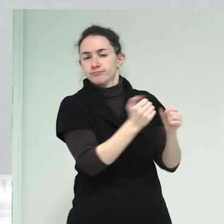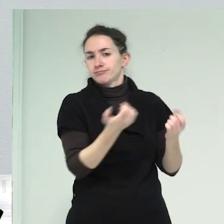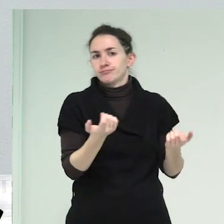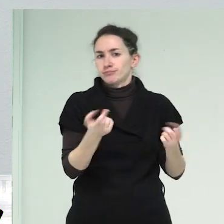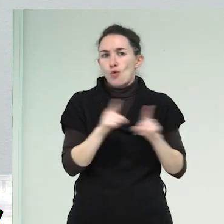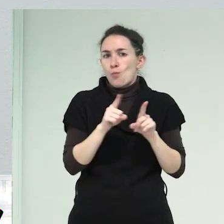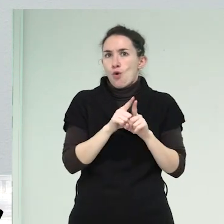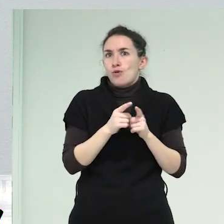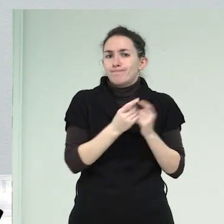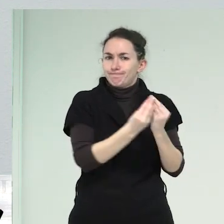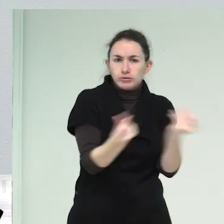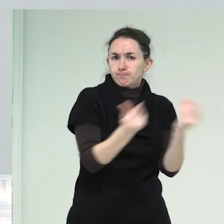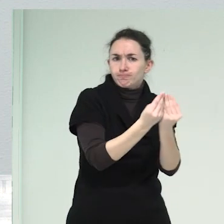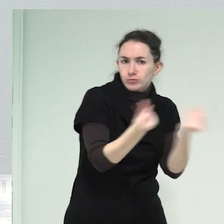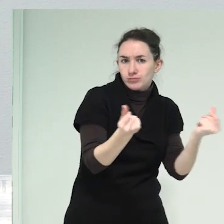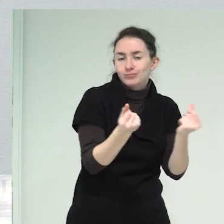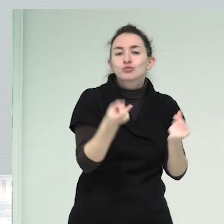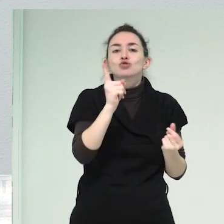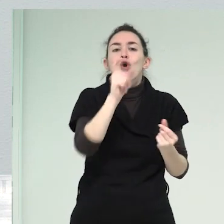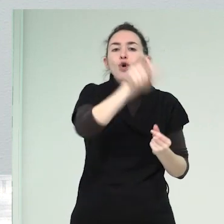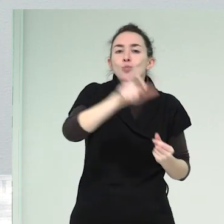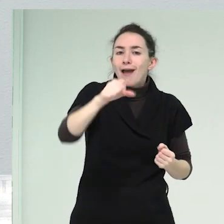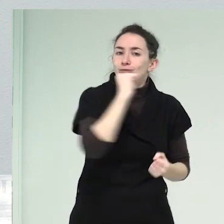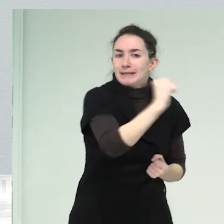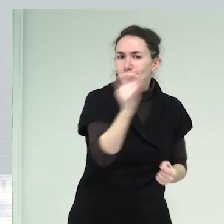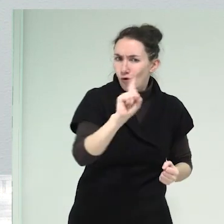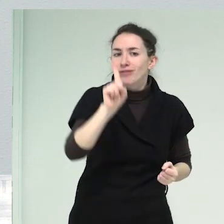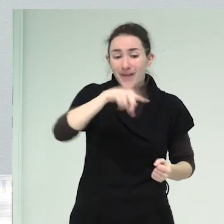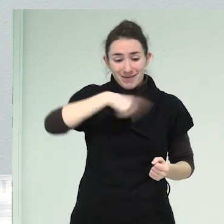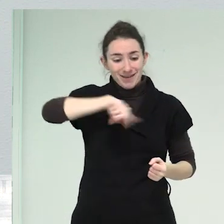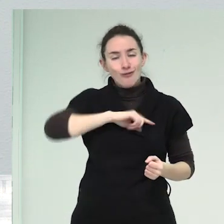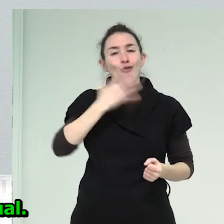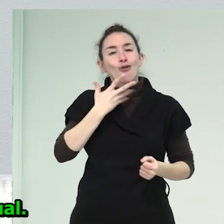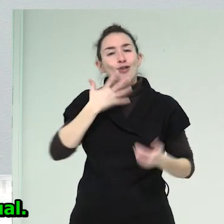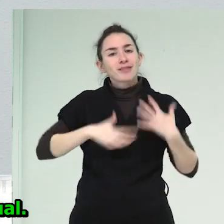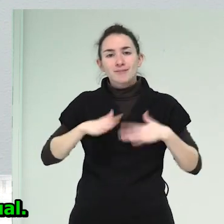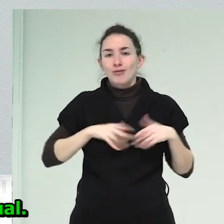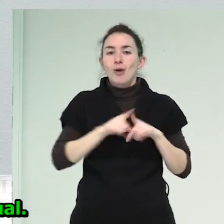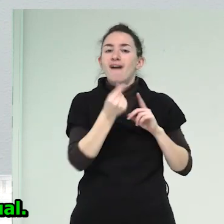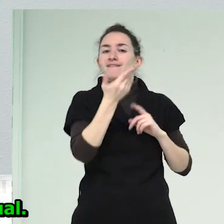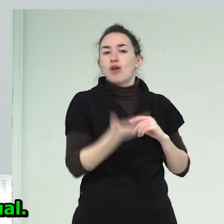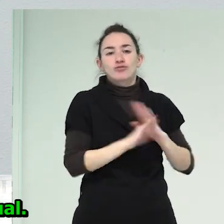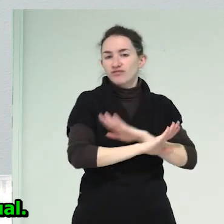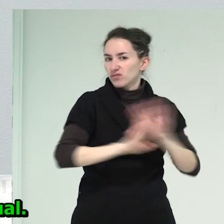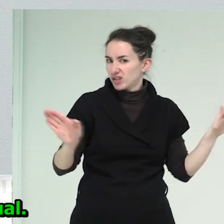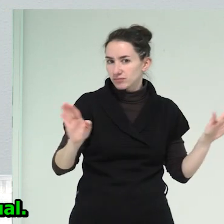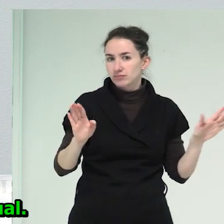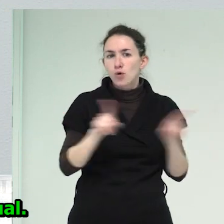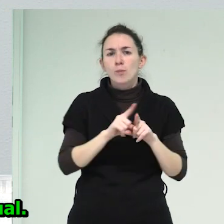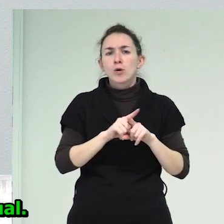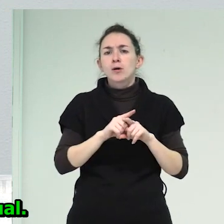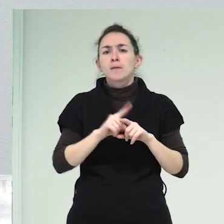fueron masacrados, no fueron solamente los seres humanos, también nuestros conocimientos dejaron de tener un valor. Se le otorgó primacía a